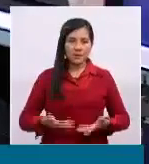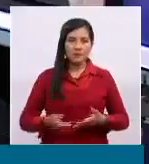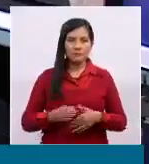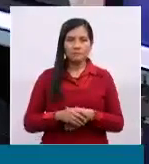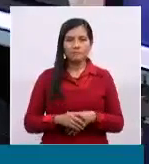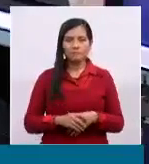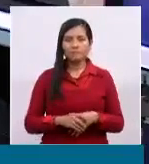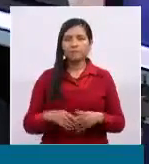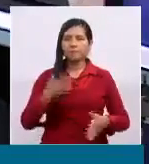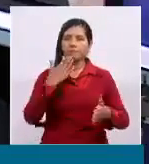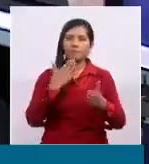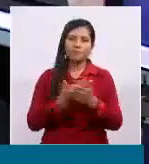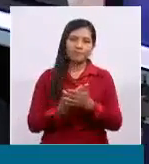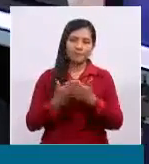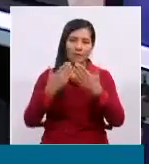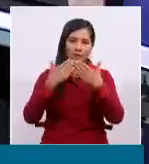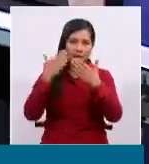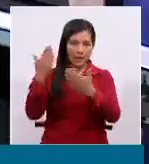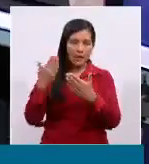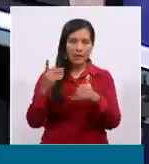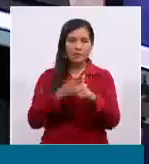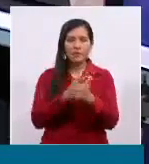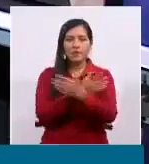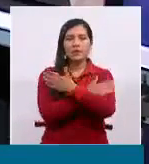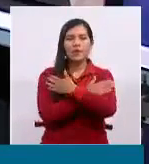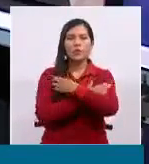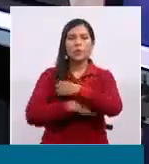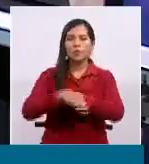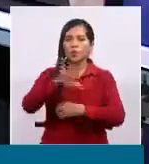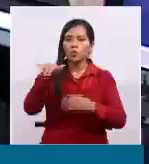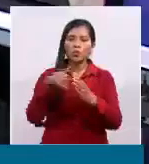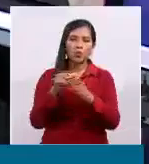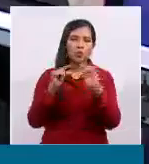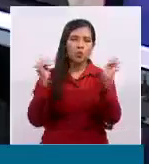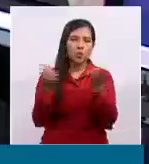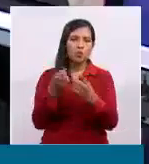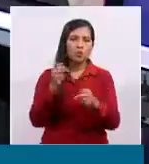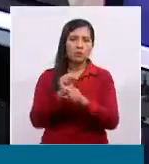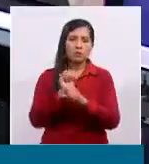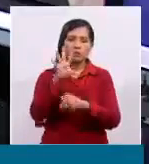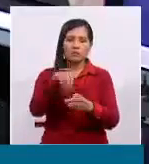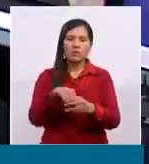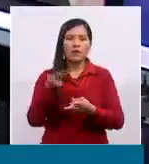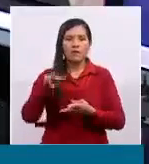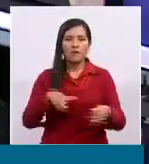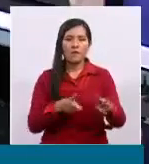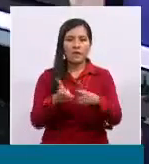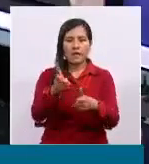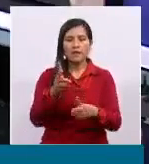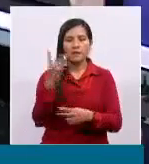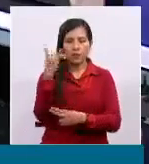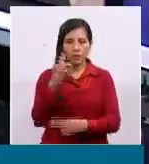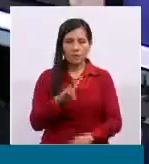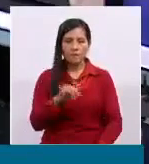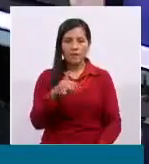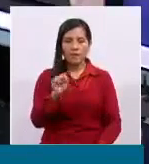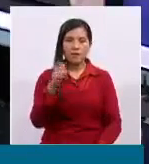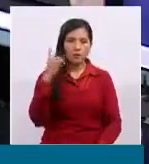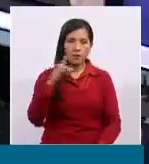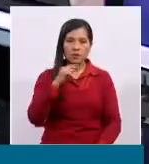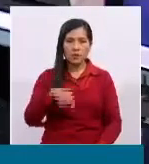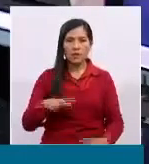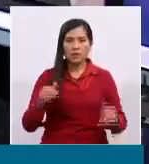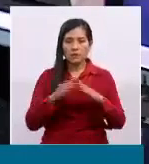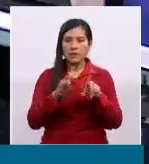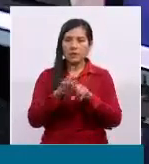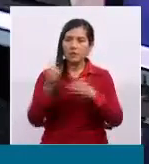Bien, Gonzalo Yujra, un saludo a toda la gente que trabaja en Vías Bolivia La Paz, que nos trae estos